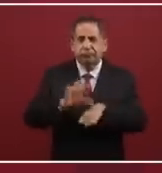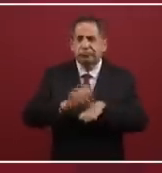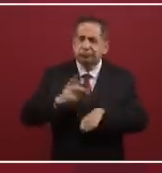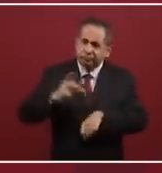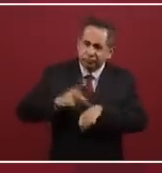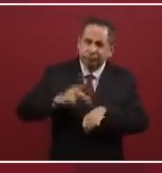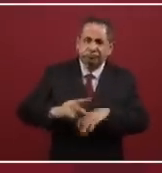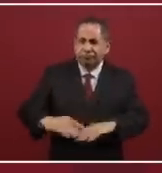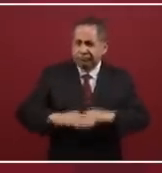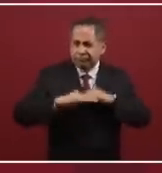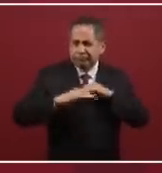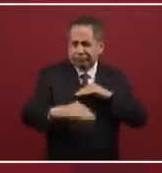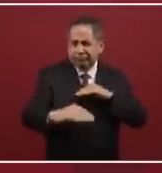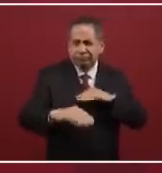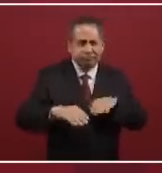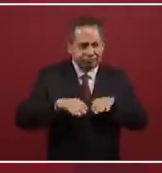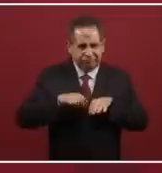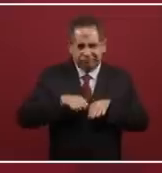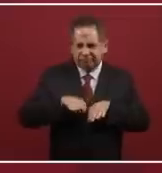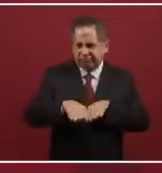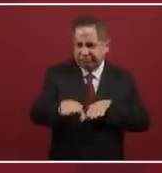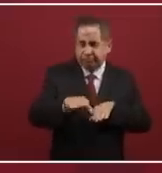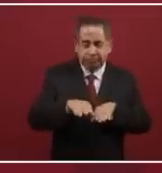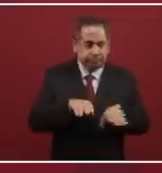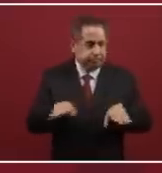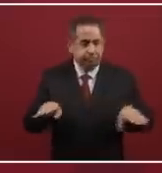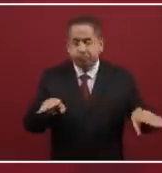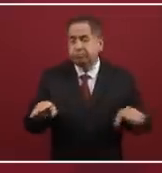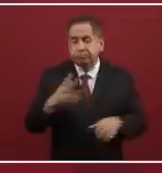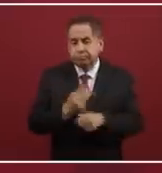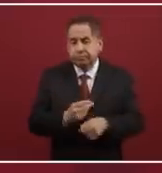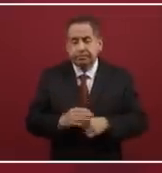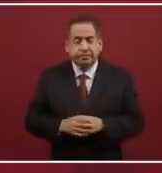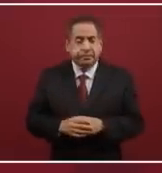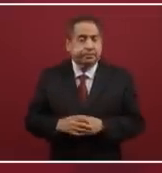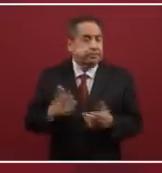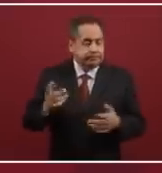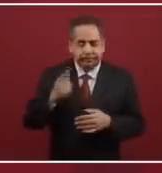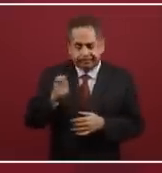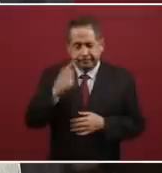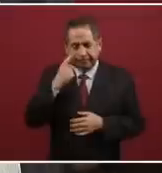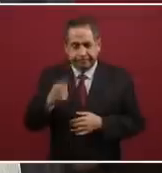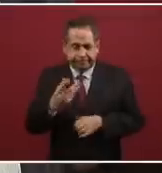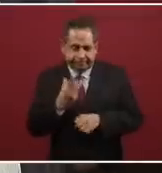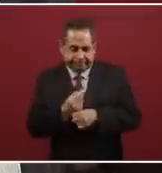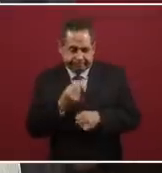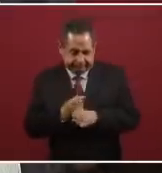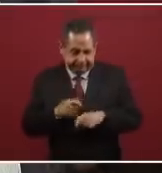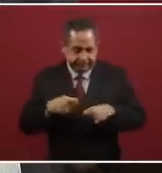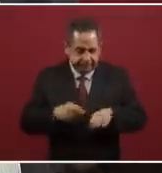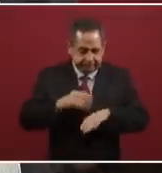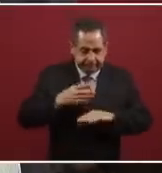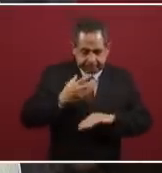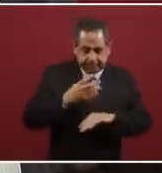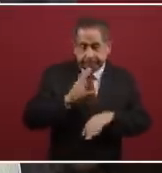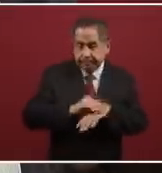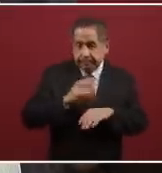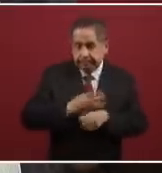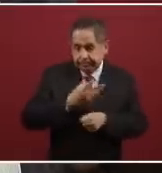camino pavimentado. Entonces, se hace el camino, pero al mismo